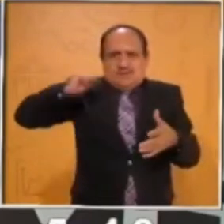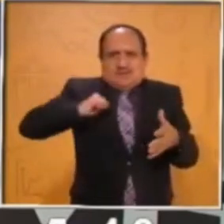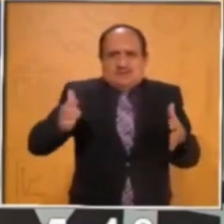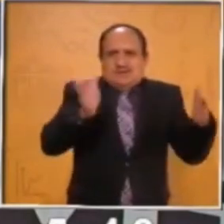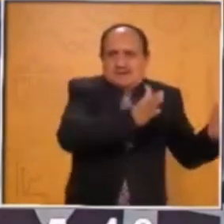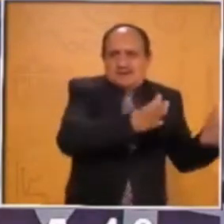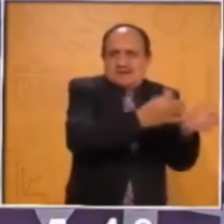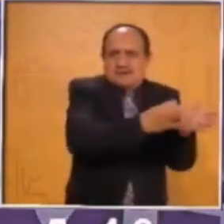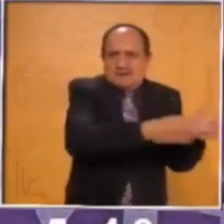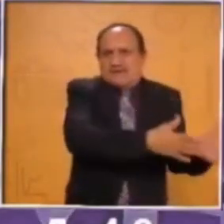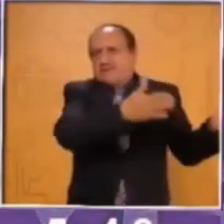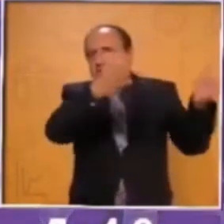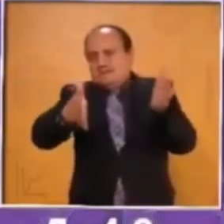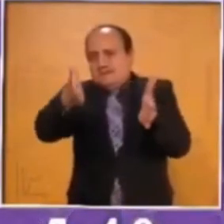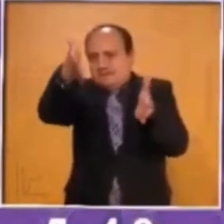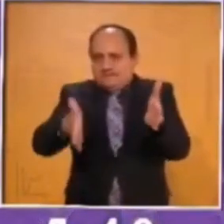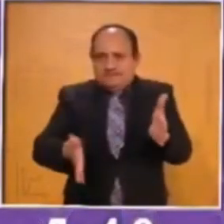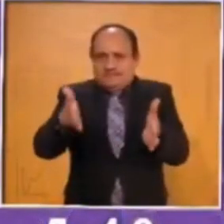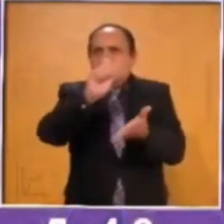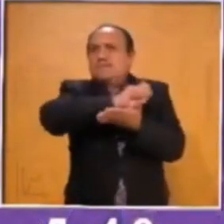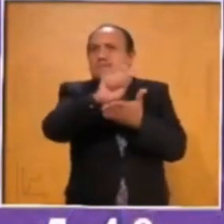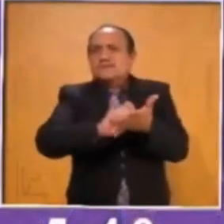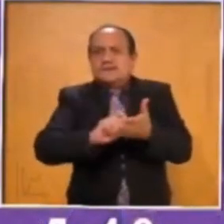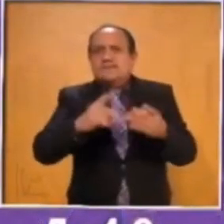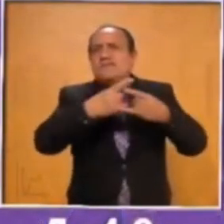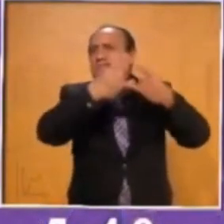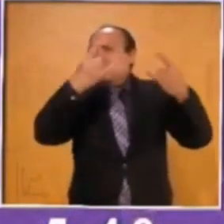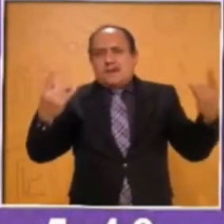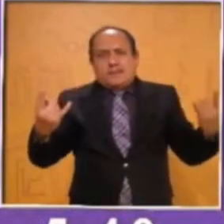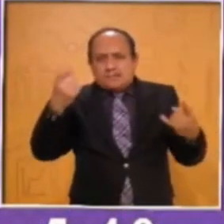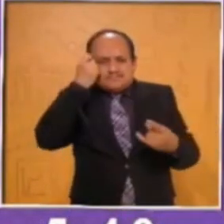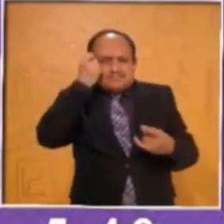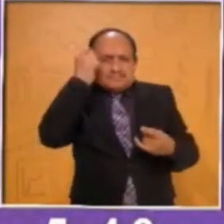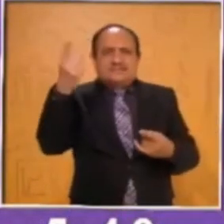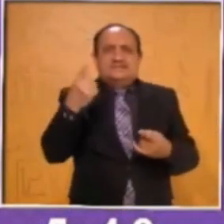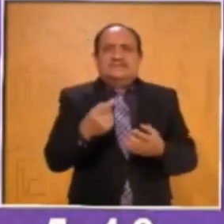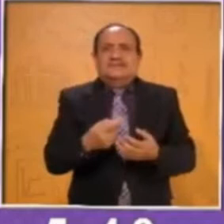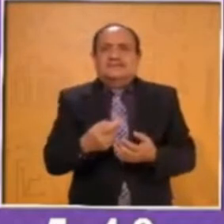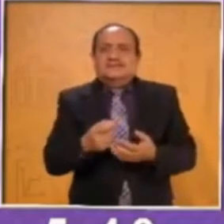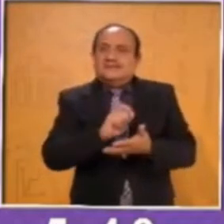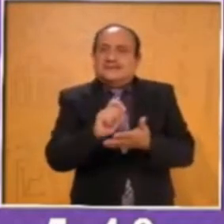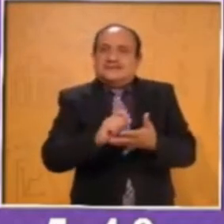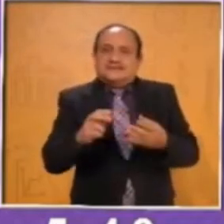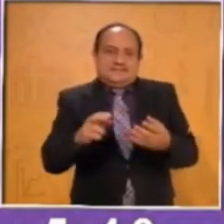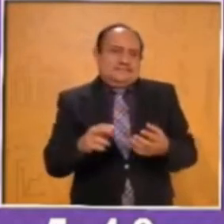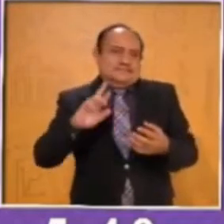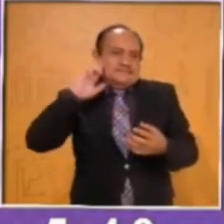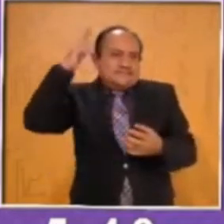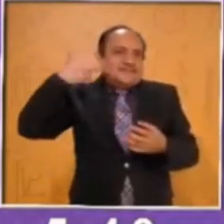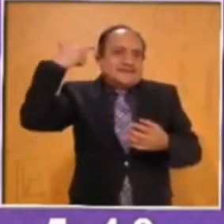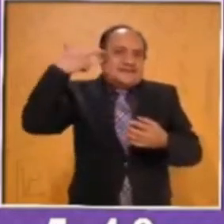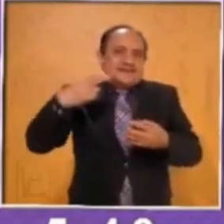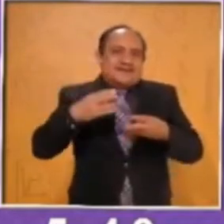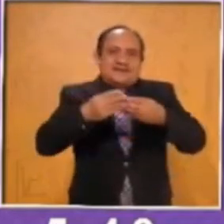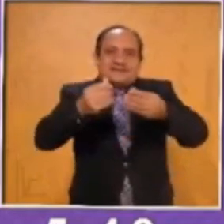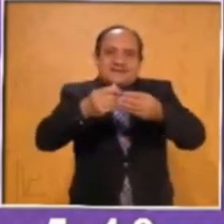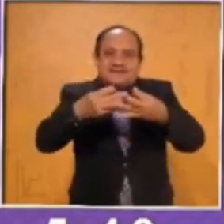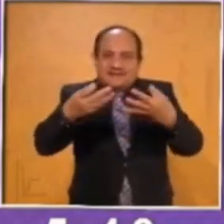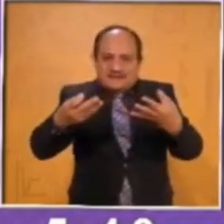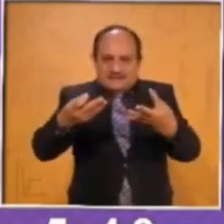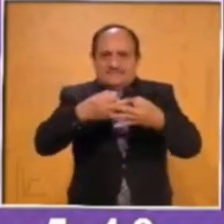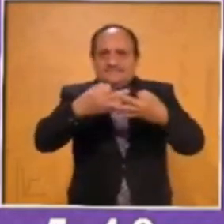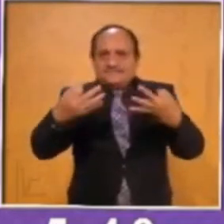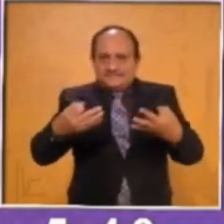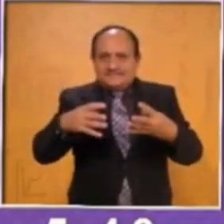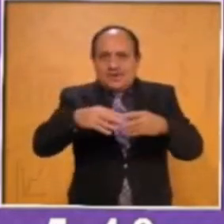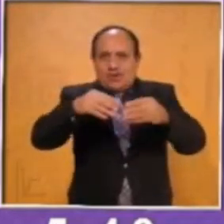Él escribía cuentos de ciencia ficción y uno de ellos fue Los Reyes de la Arena. ¿De qué trata? ¿Cuál es el tema